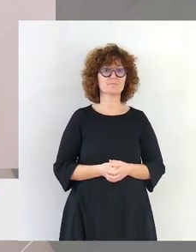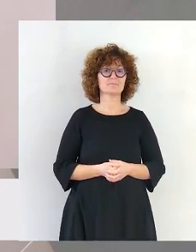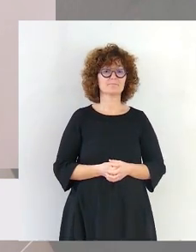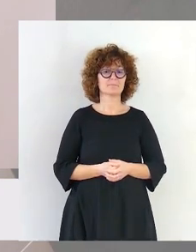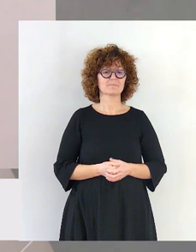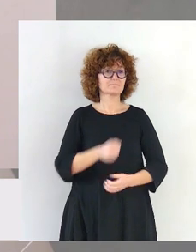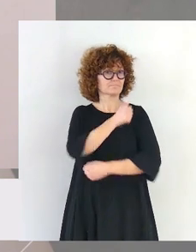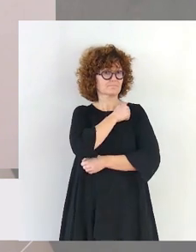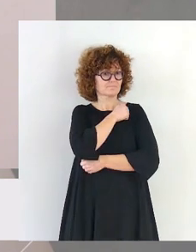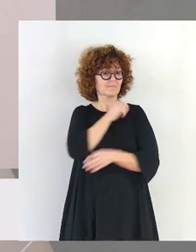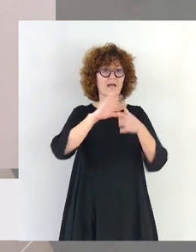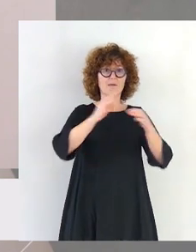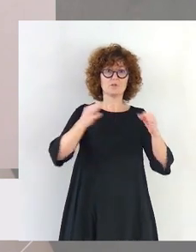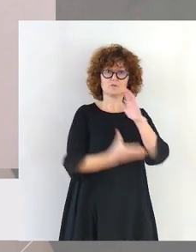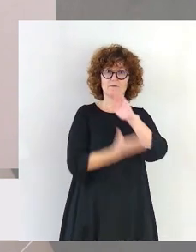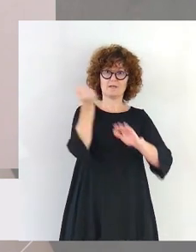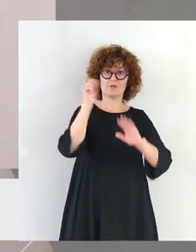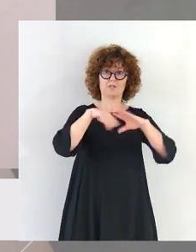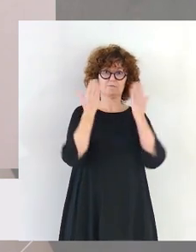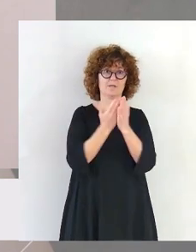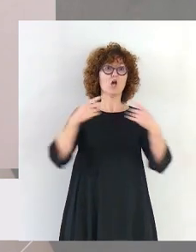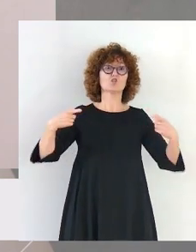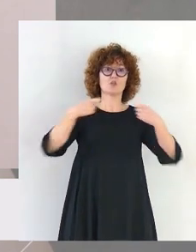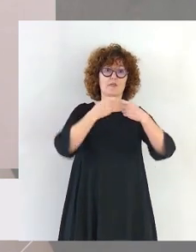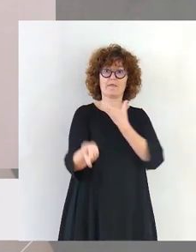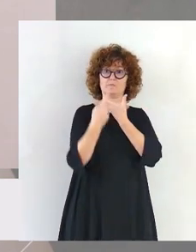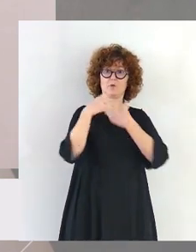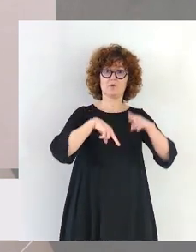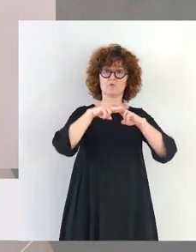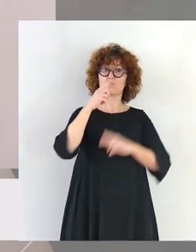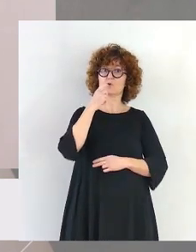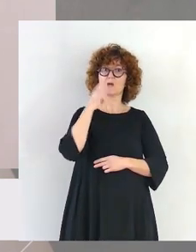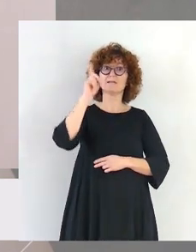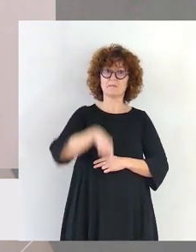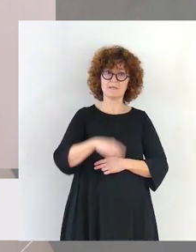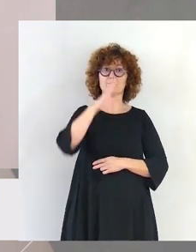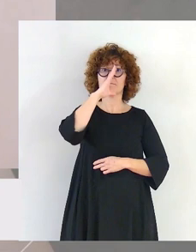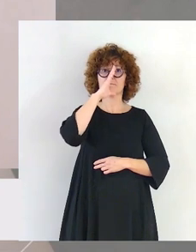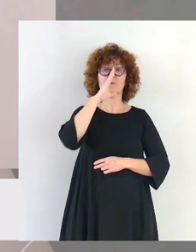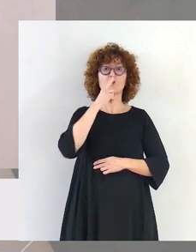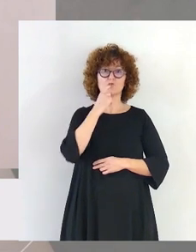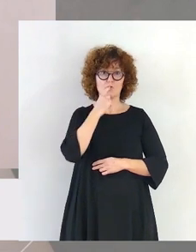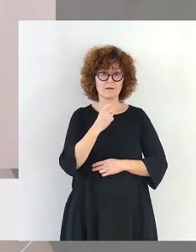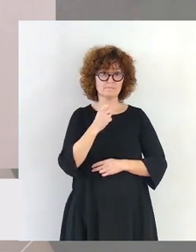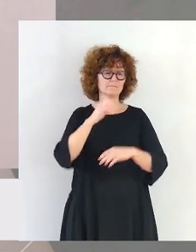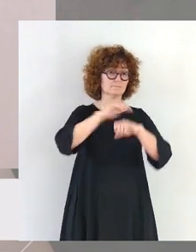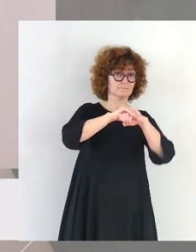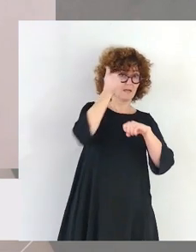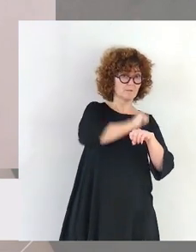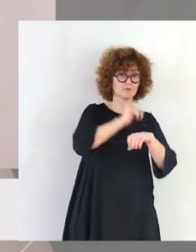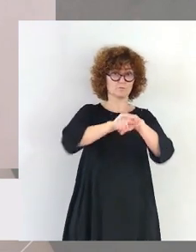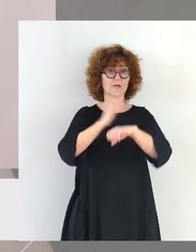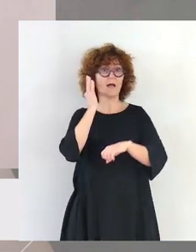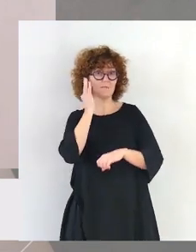amigos de la federación internacional de sociedades de la Cruz Roja y de la media luna roja amigos amigas